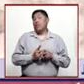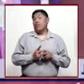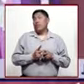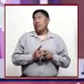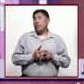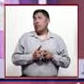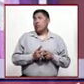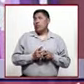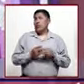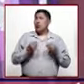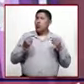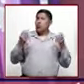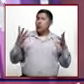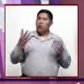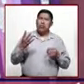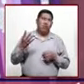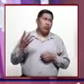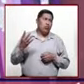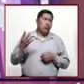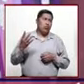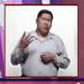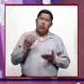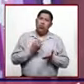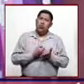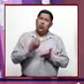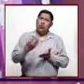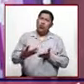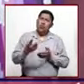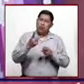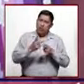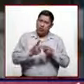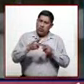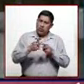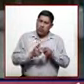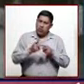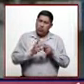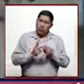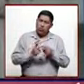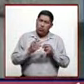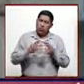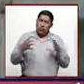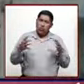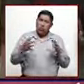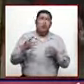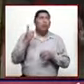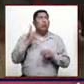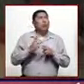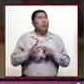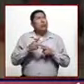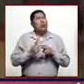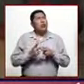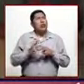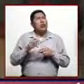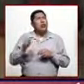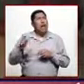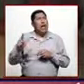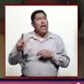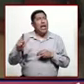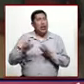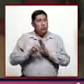¿Y cuánto cuesta por lo menos? ¿Compran ustedes por kilo? ¿Compran por montón? El kilo de aluminio, 7